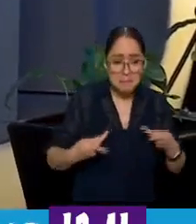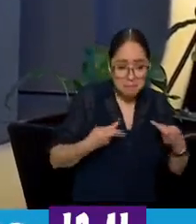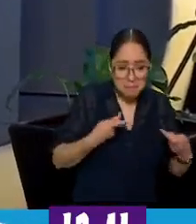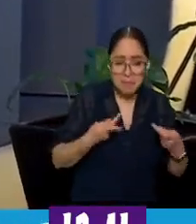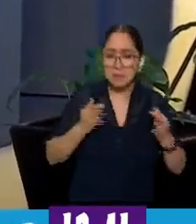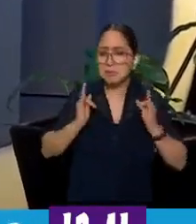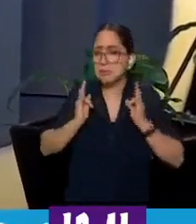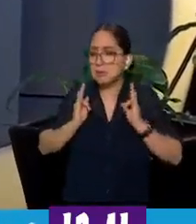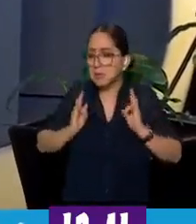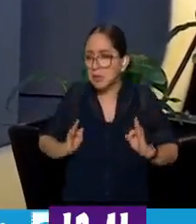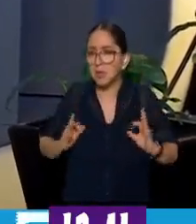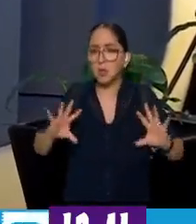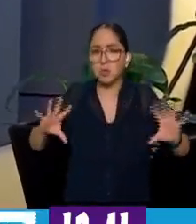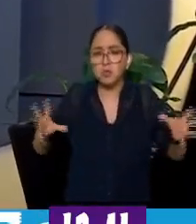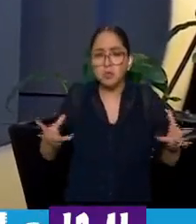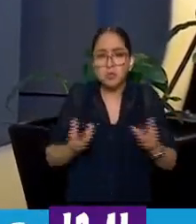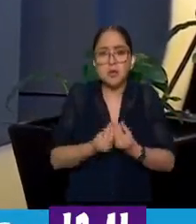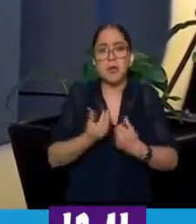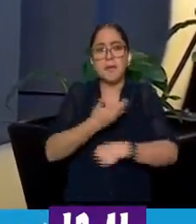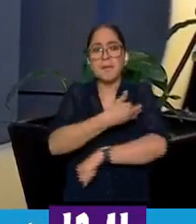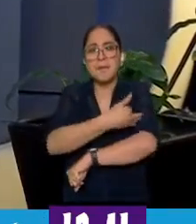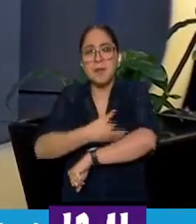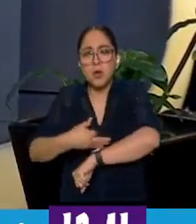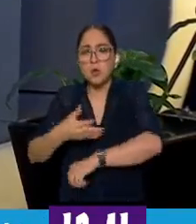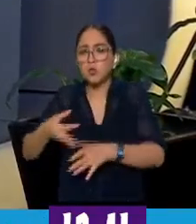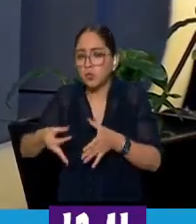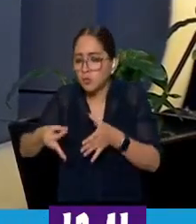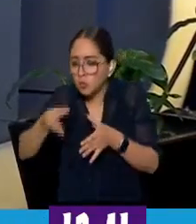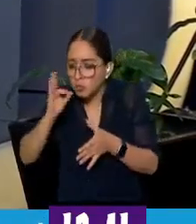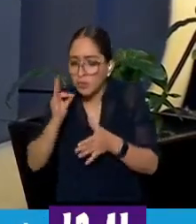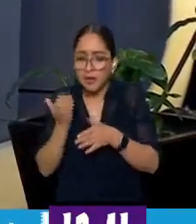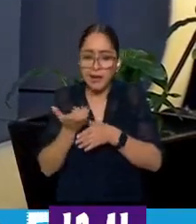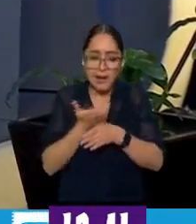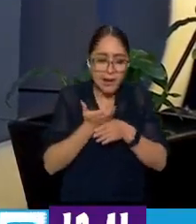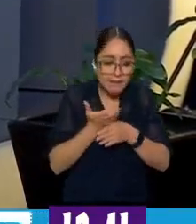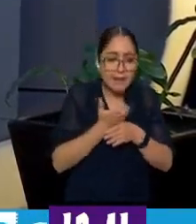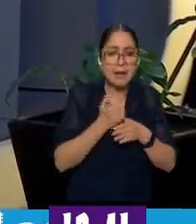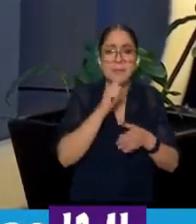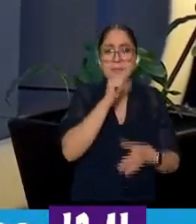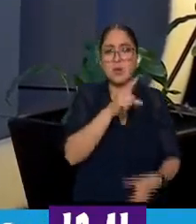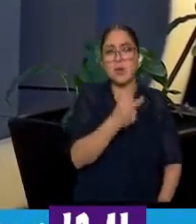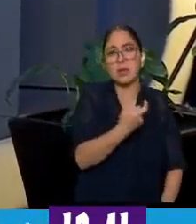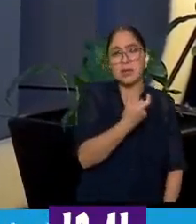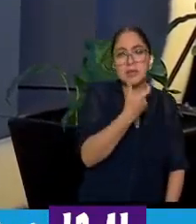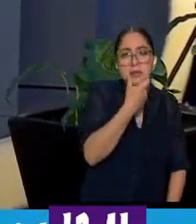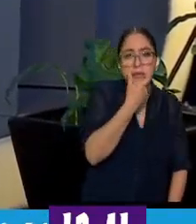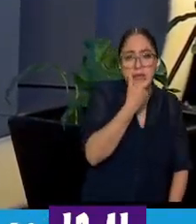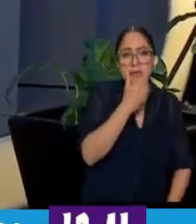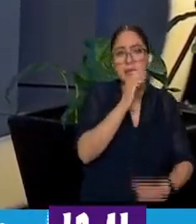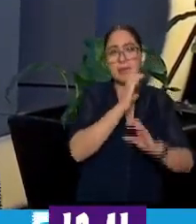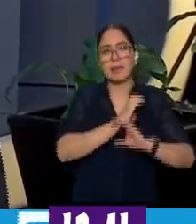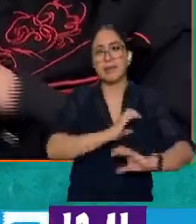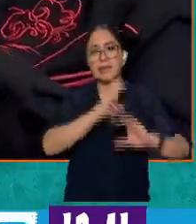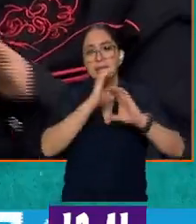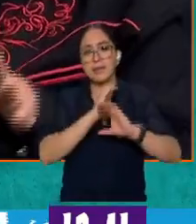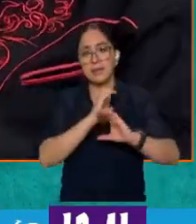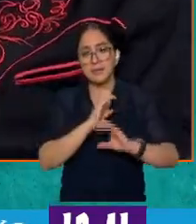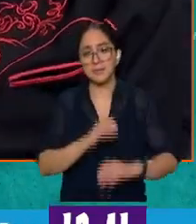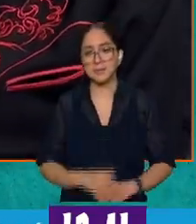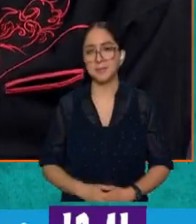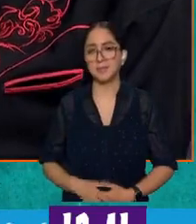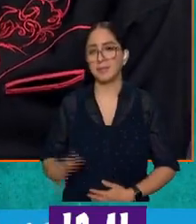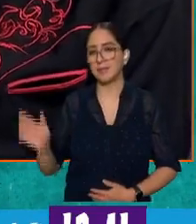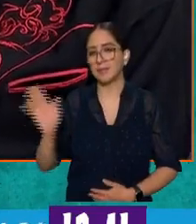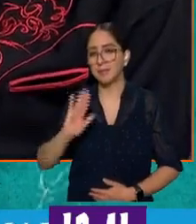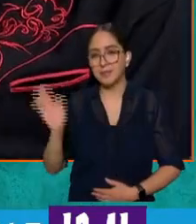amistoso, muy familiar, tomando cafecito, galletitas y cantando con... Bueno, no se fija, de la